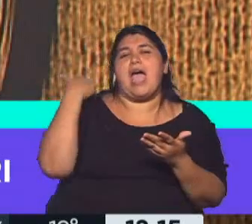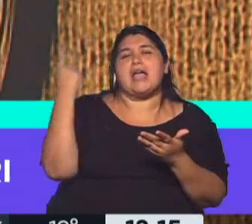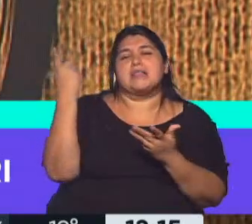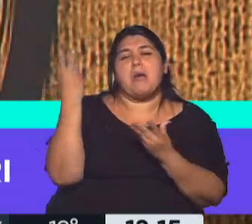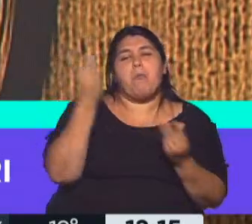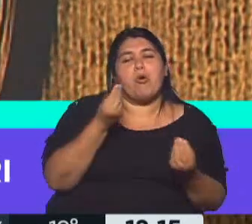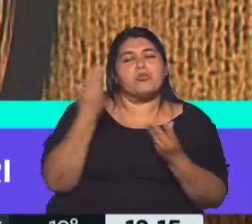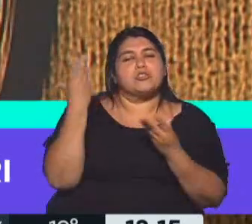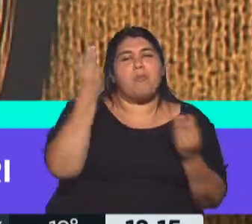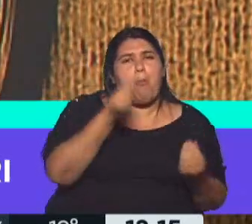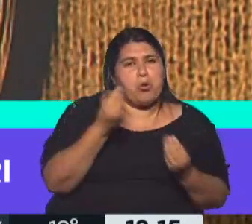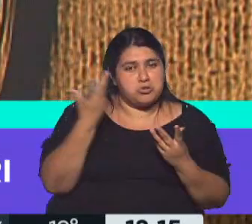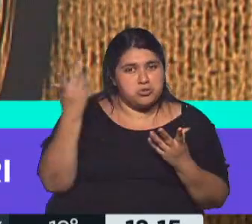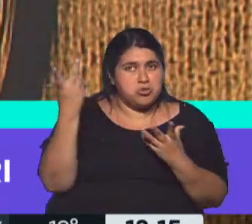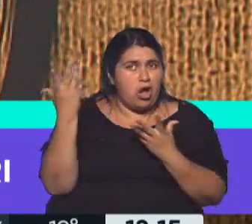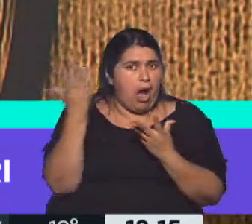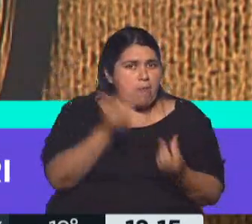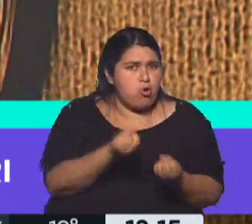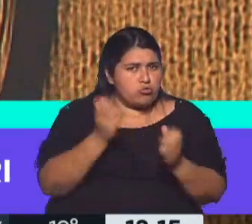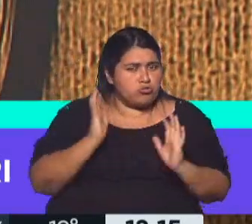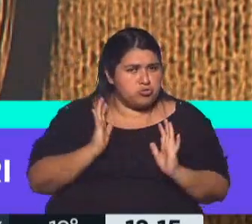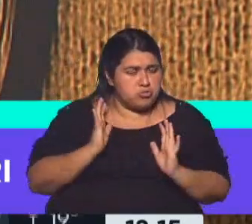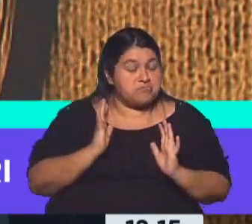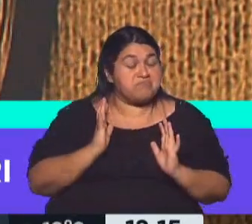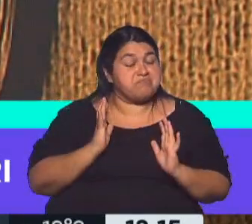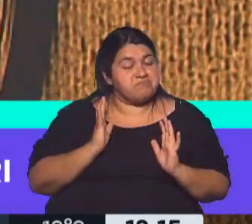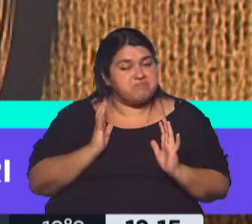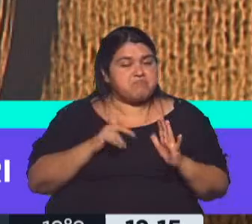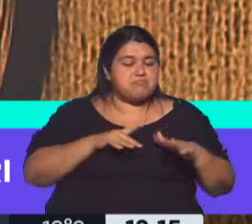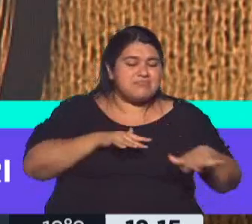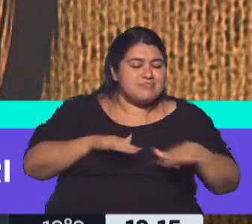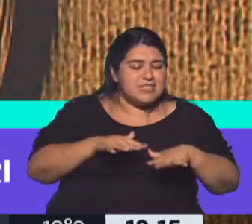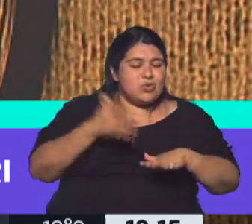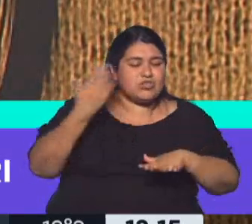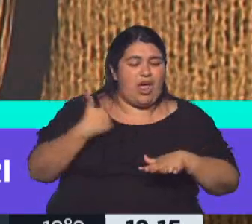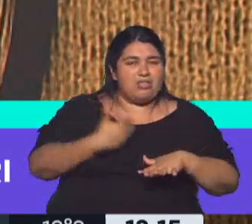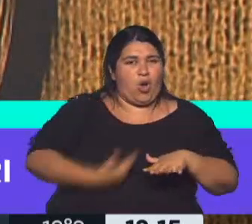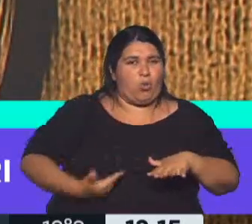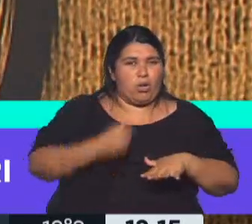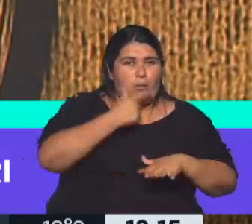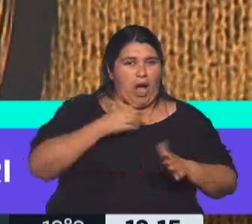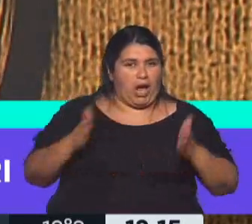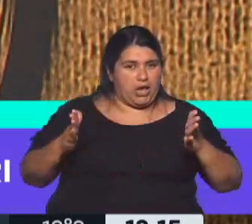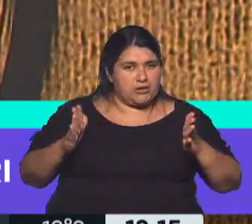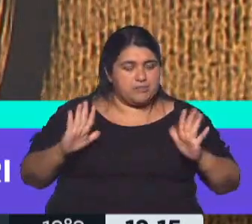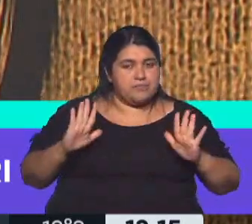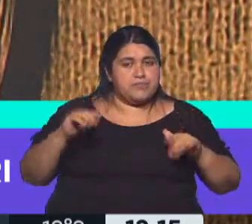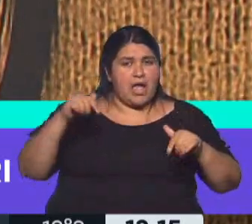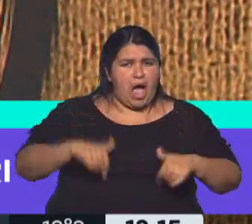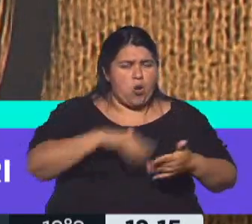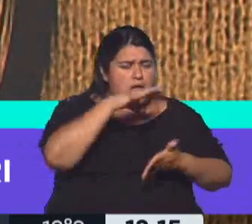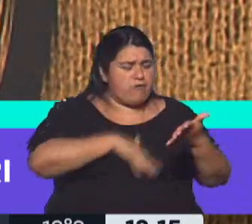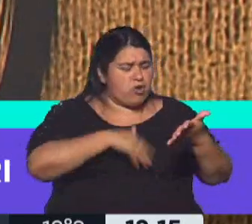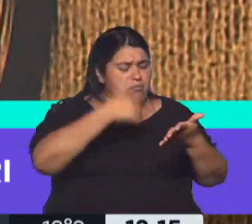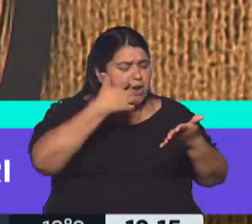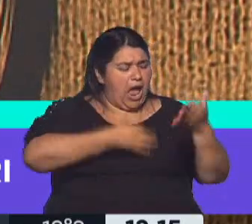lo ocurrido, avaló en realidad, en tiempo real, todo lo ocurrido durante el gobierno de Mauricio Macri. Ahora revisa y dice, bueno,